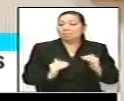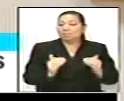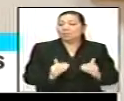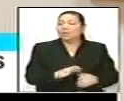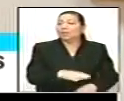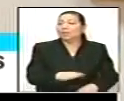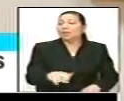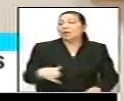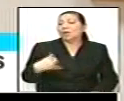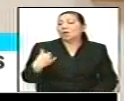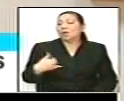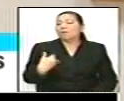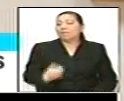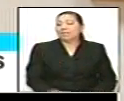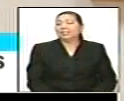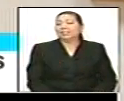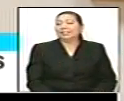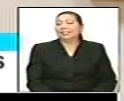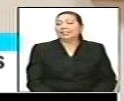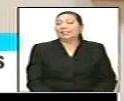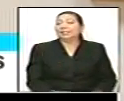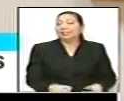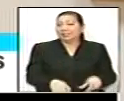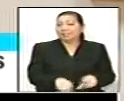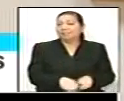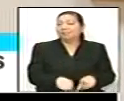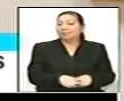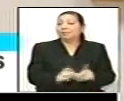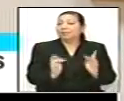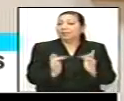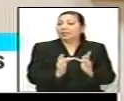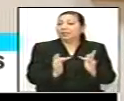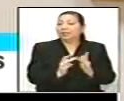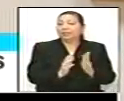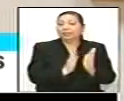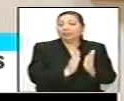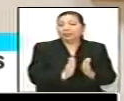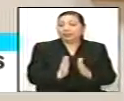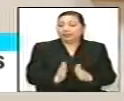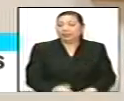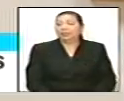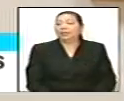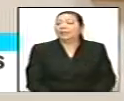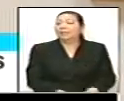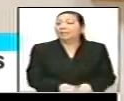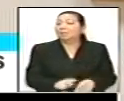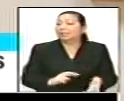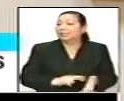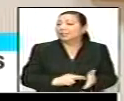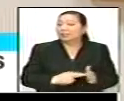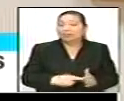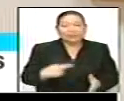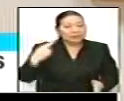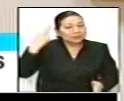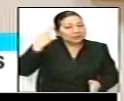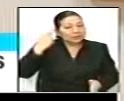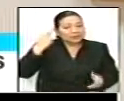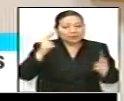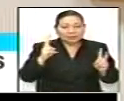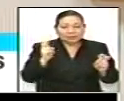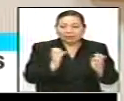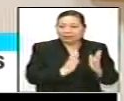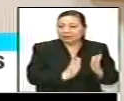de los niños y las niñas. Asimismo, este impacto de la organización también implica repensar el tema